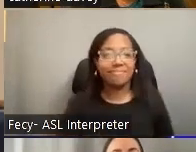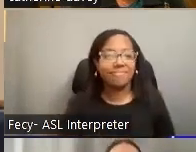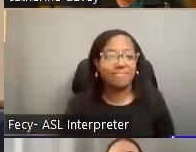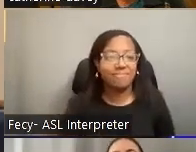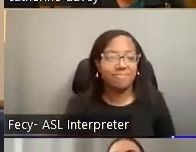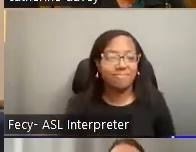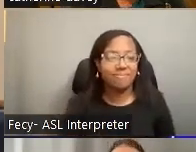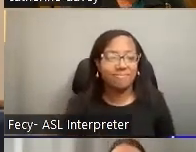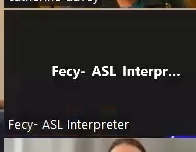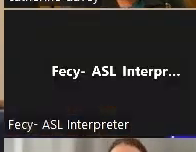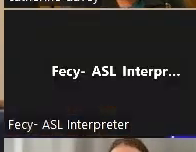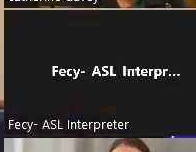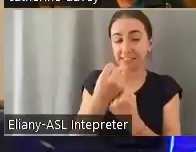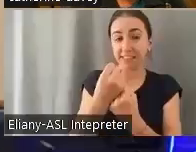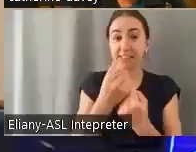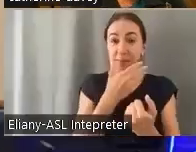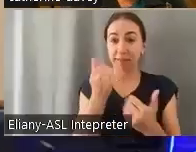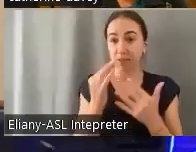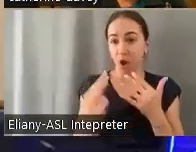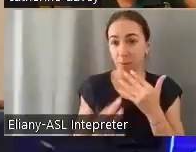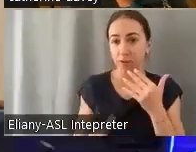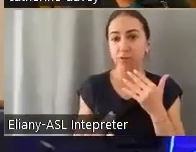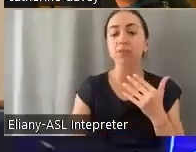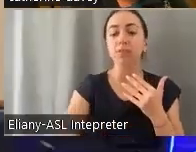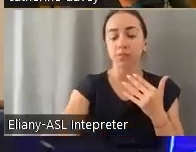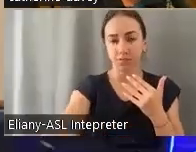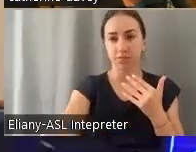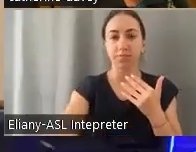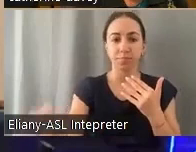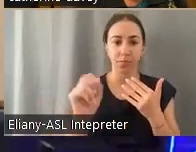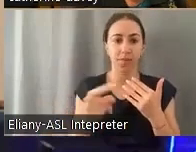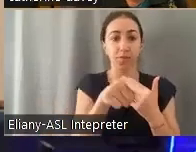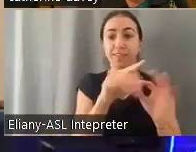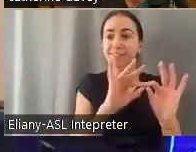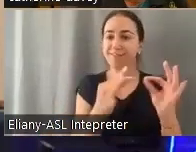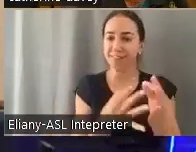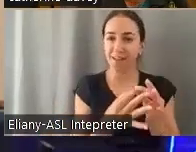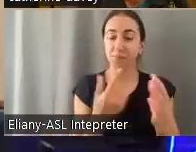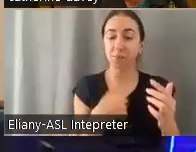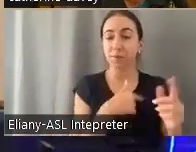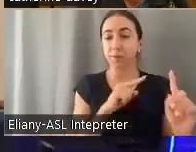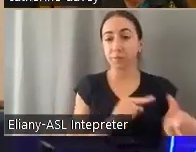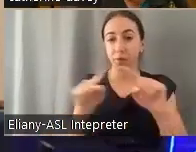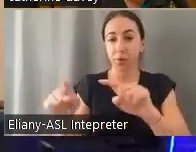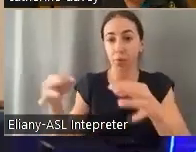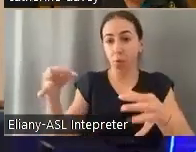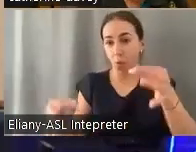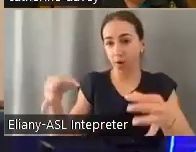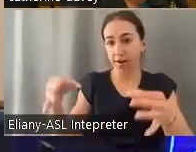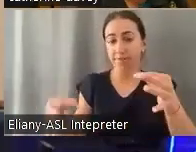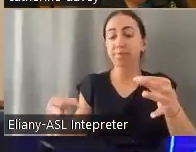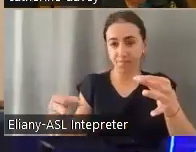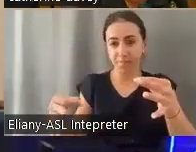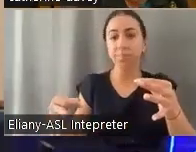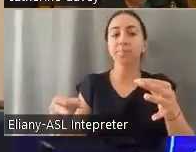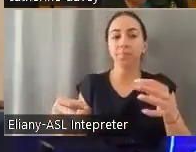If guardian Bien, advocacy is the best entonces, choice, then defensa like we did tutelar, for si this esa es family, we la can go mejor to opción, court como hicimos and para esta we familia, can podemos ir